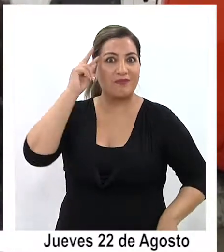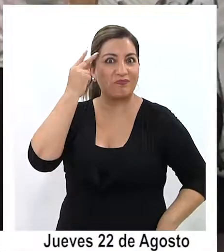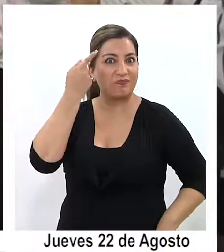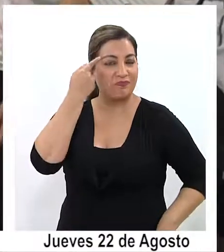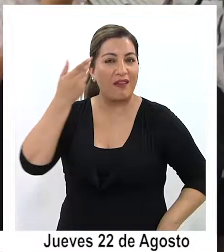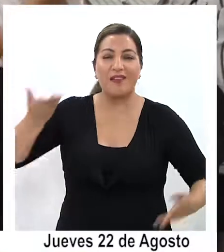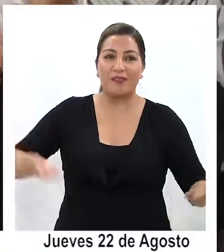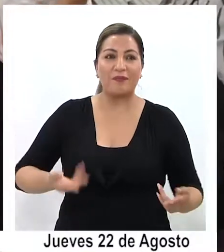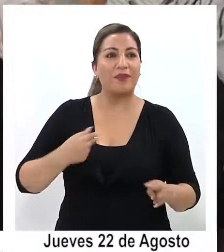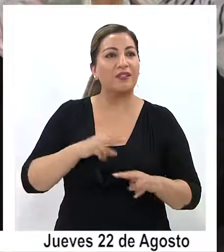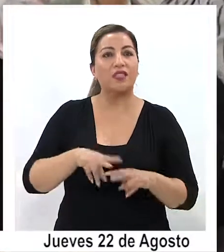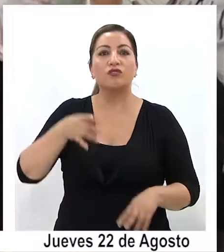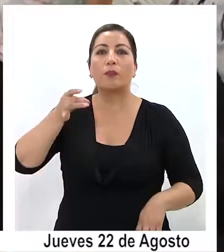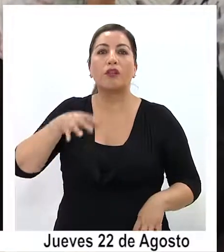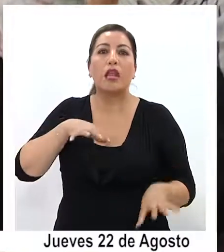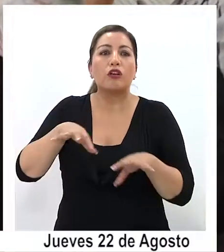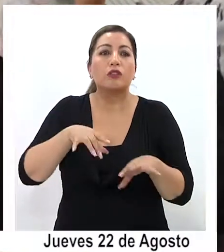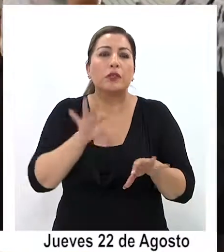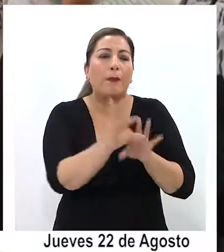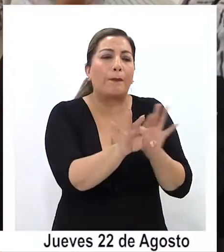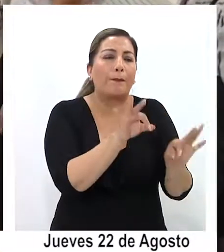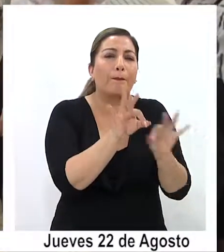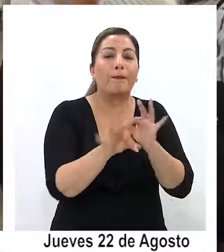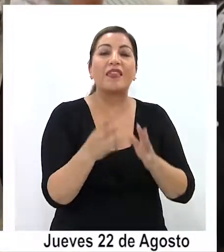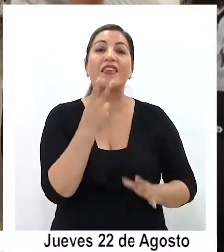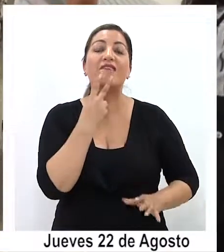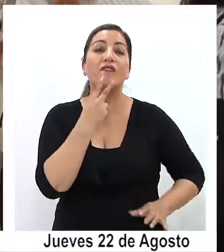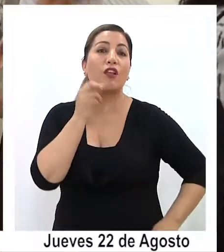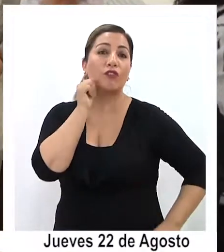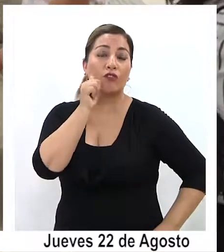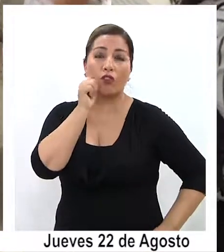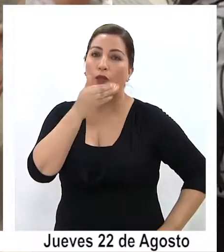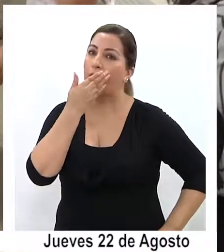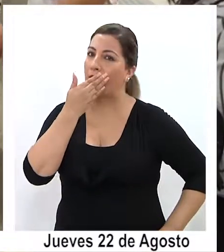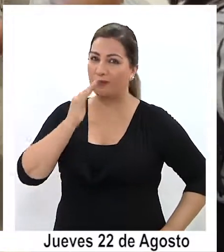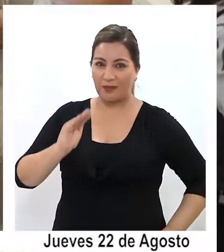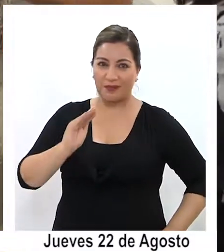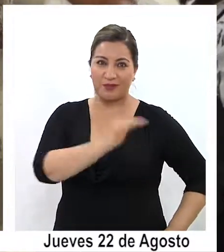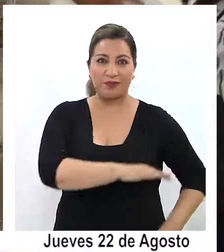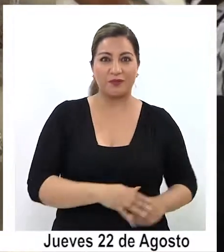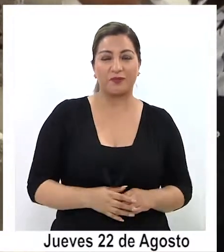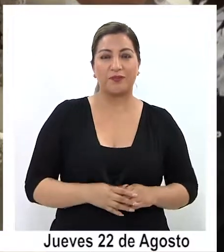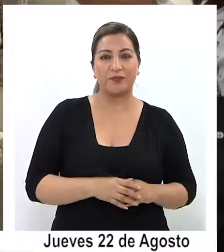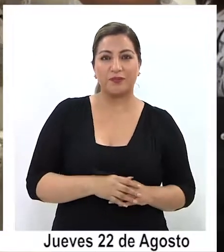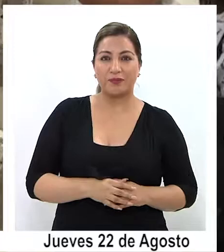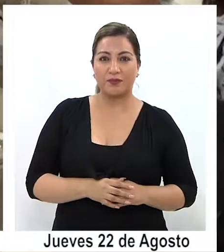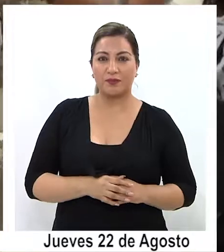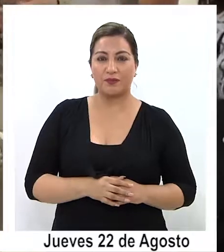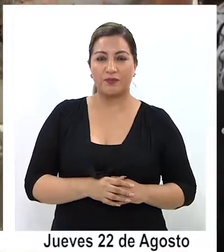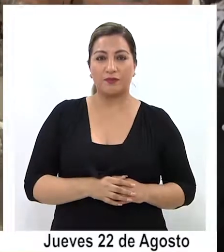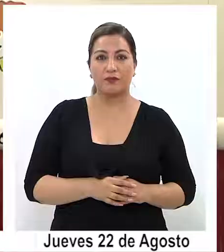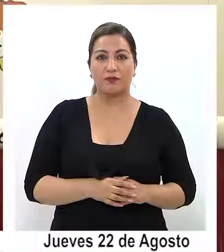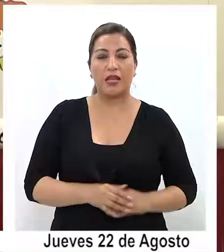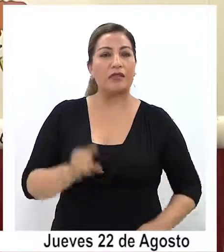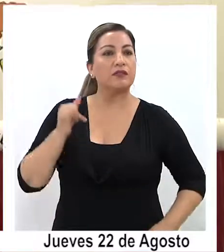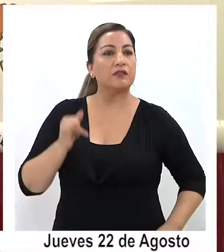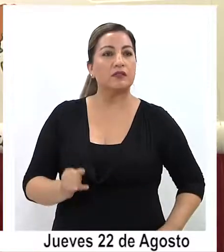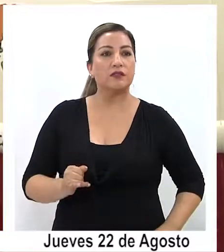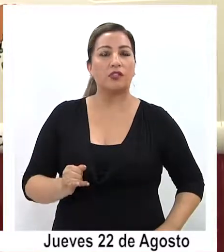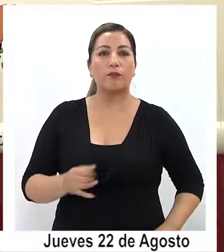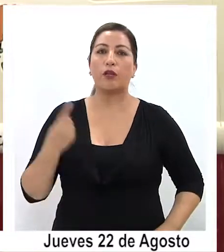para llevar solo lo necesario y vivir el día de la mejor forma posible. Siempre hemos podido